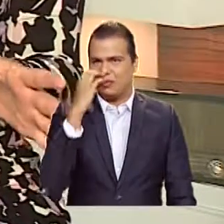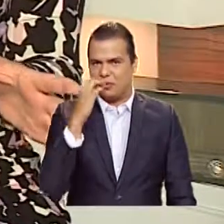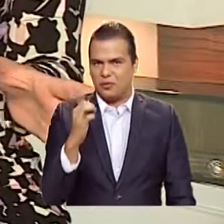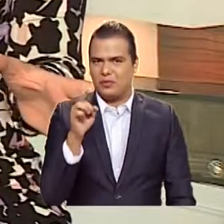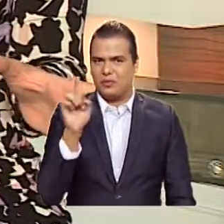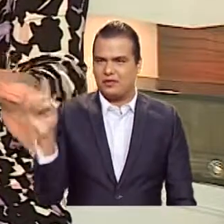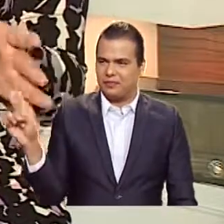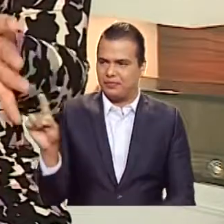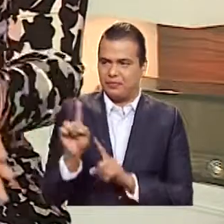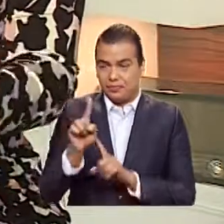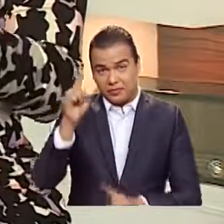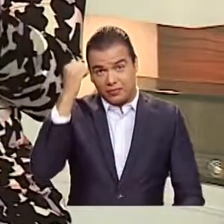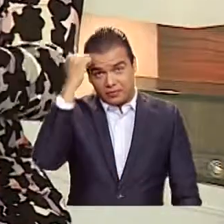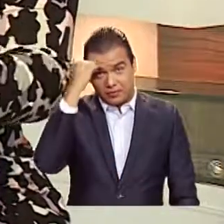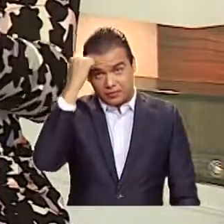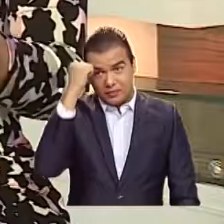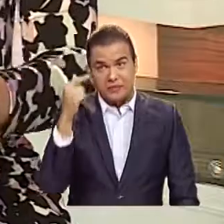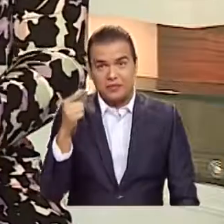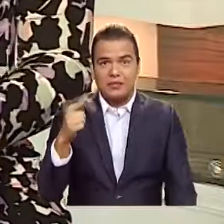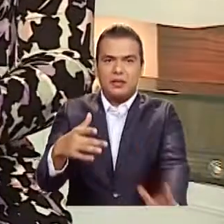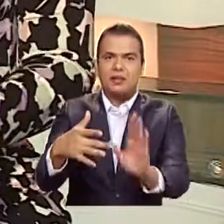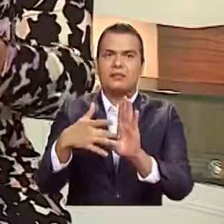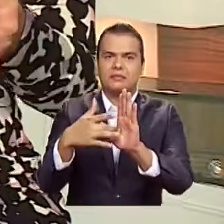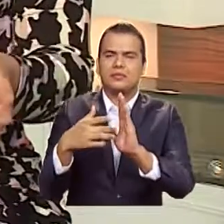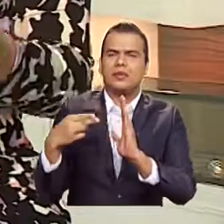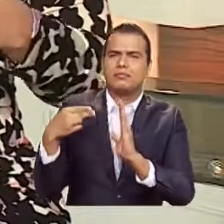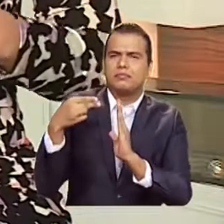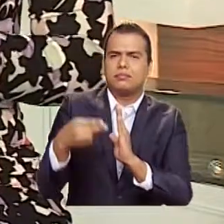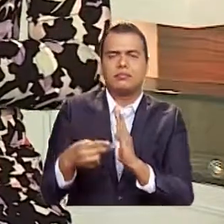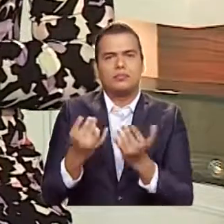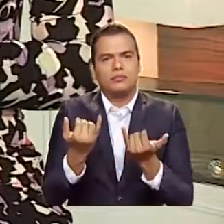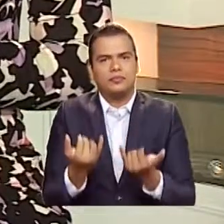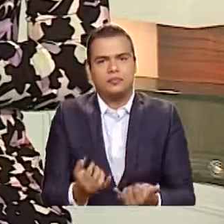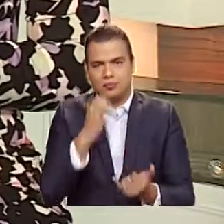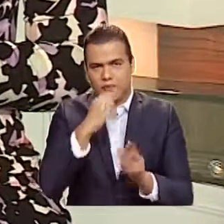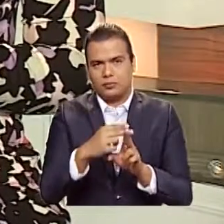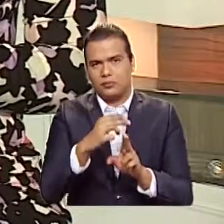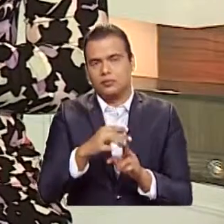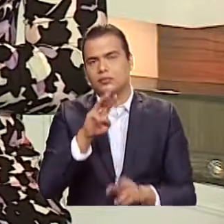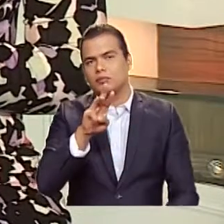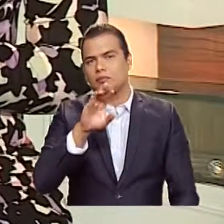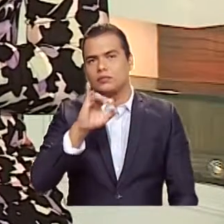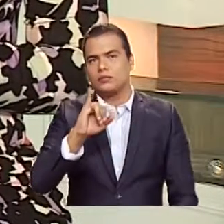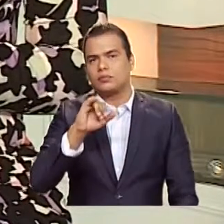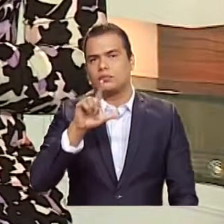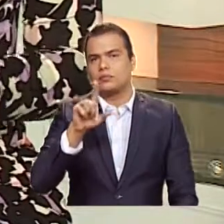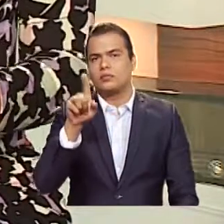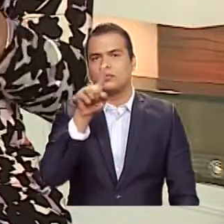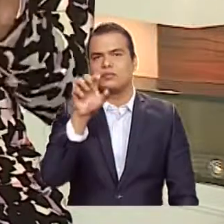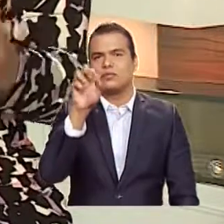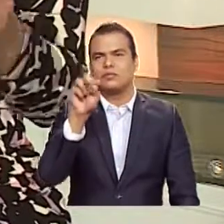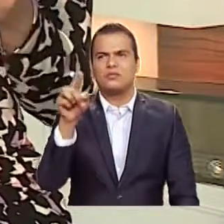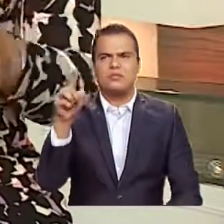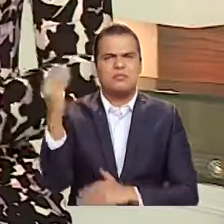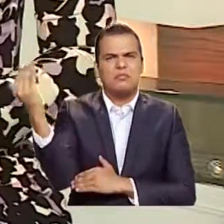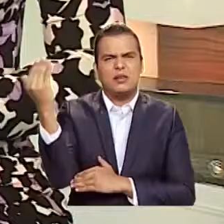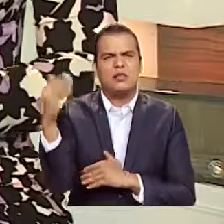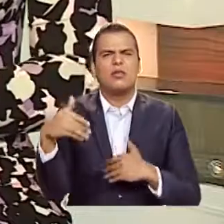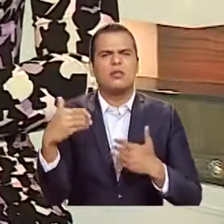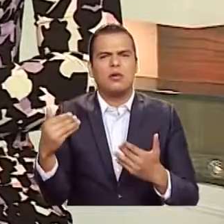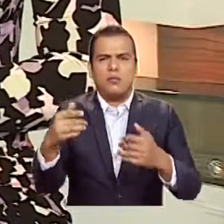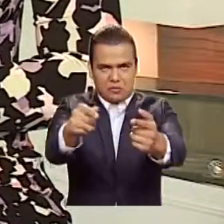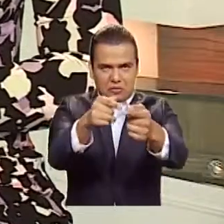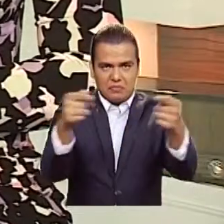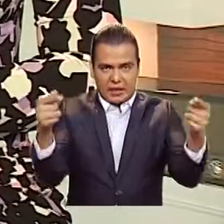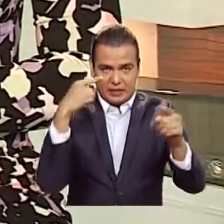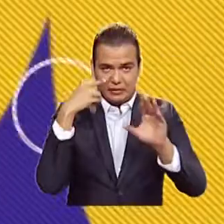vida al personaje del coach de Irma en la película. Hoy Wilson Morales nos cuenta más detalles de esta película que estoy segura que los va a animar a